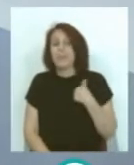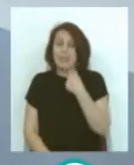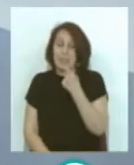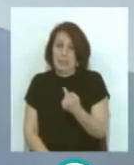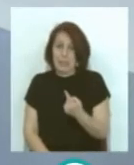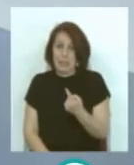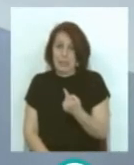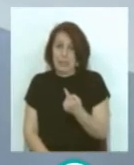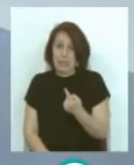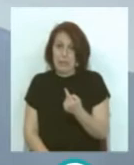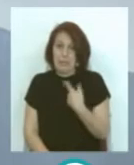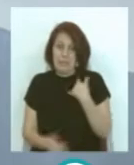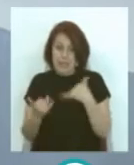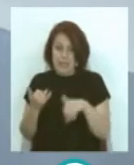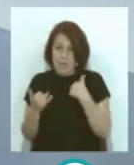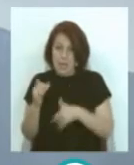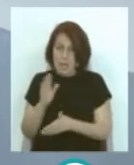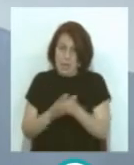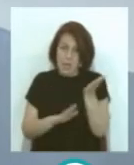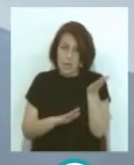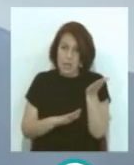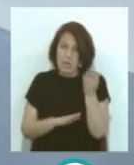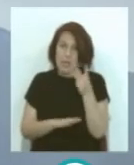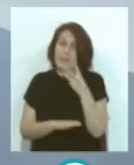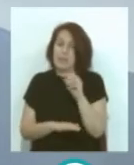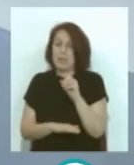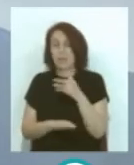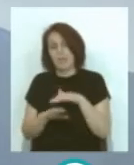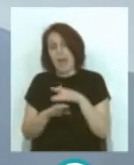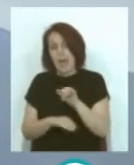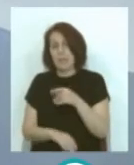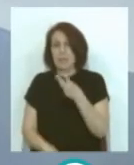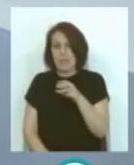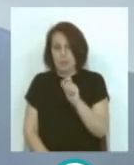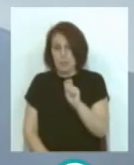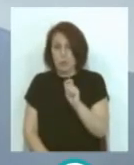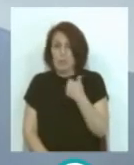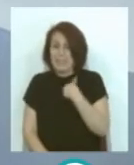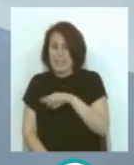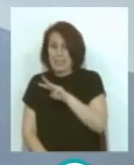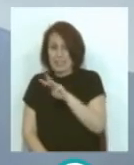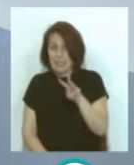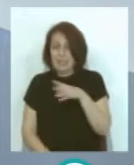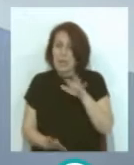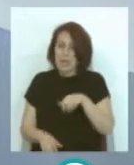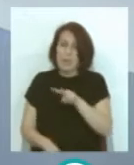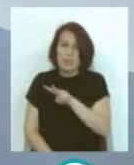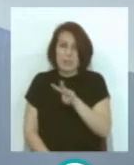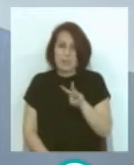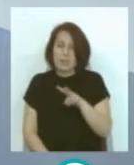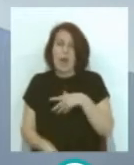ya que el Sevilla partía con 30 puntos, esta hora ya suma 33 y el Cádiz tiene 23, el Cádiz lo